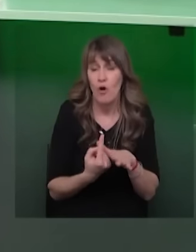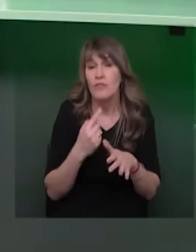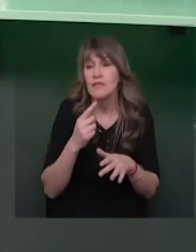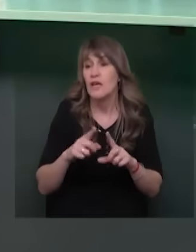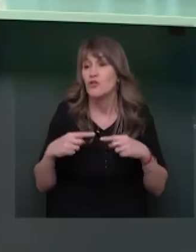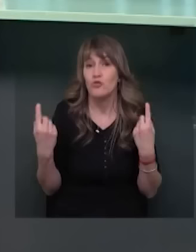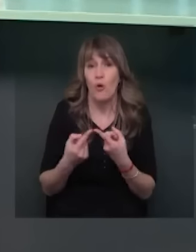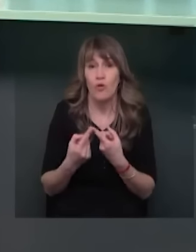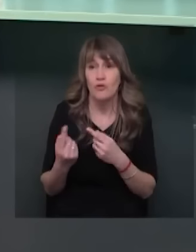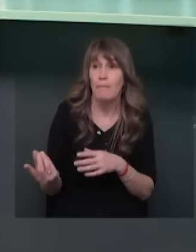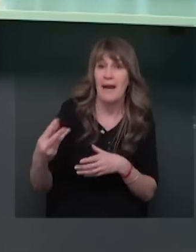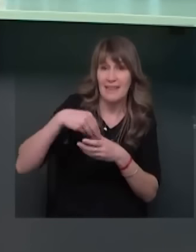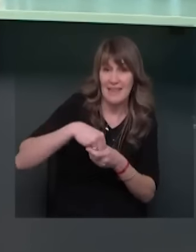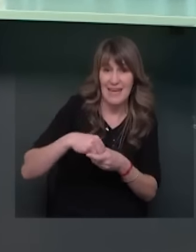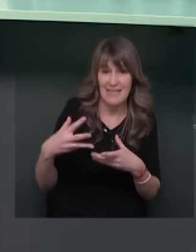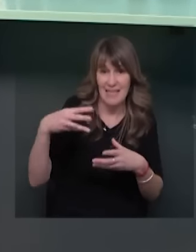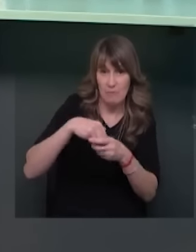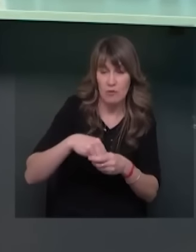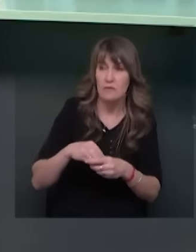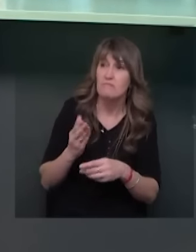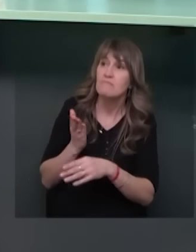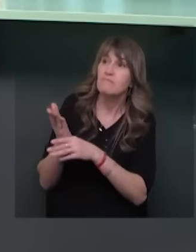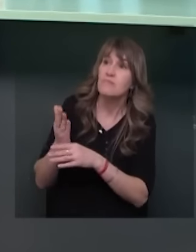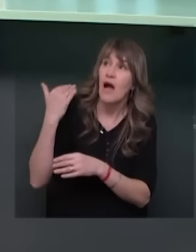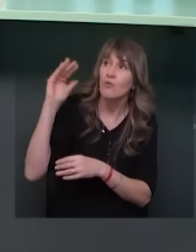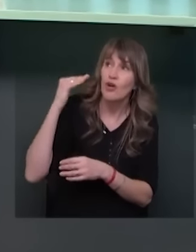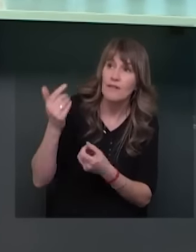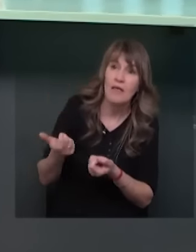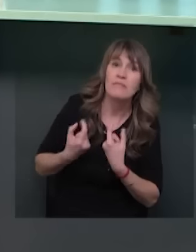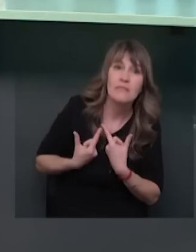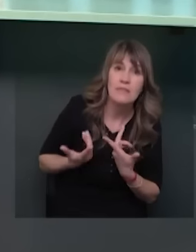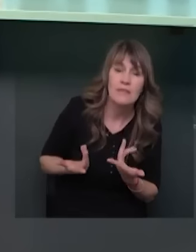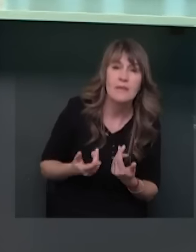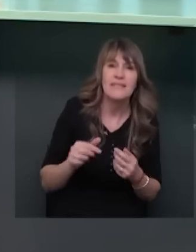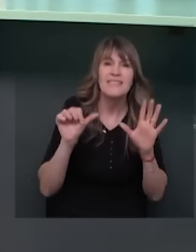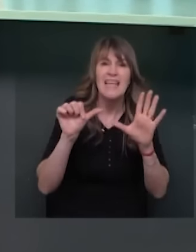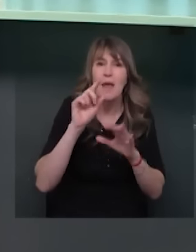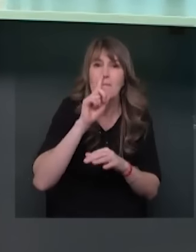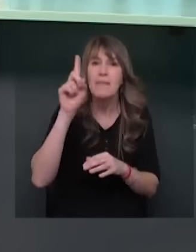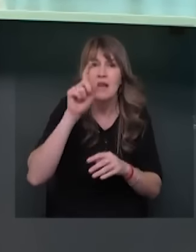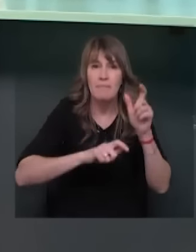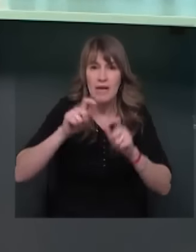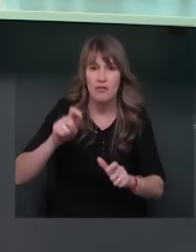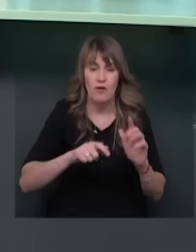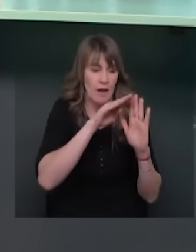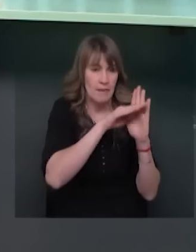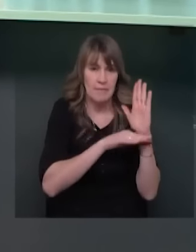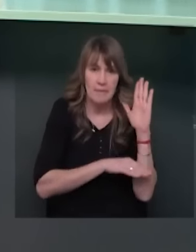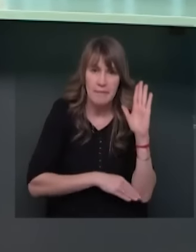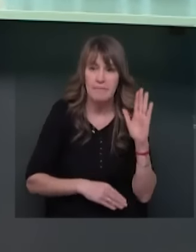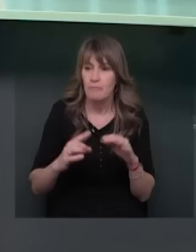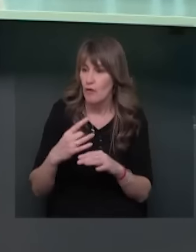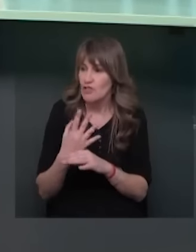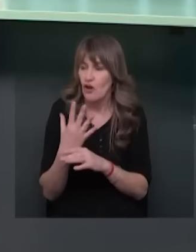pertenecemos reclama respuesta de las autoridades ya que hay más de 6,000 personas en lista de espera para acceder a profesionales